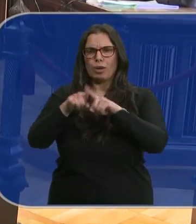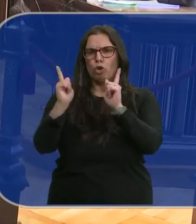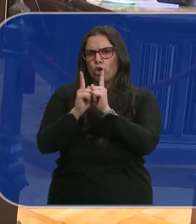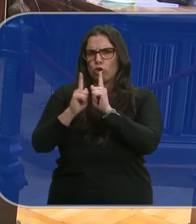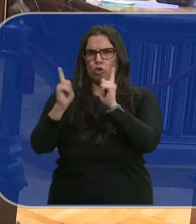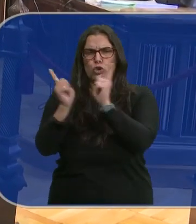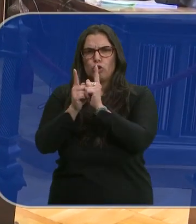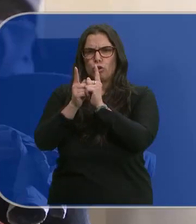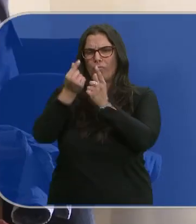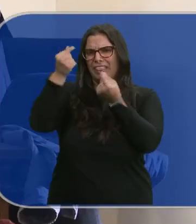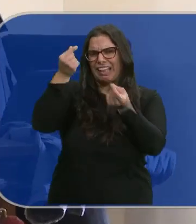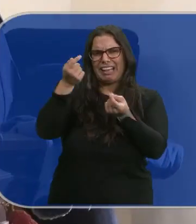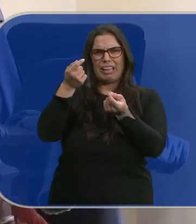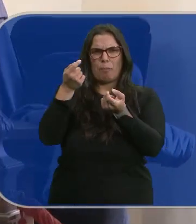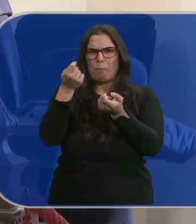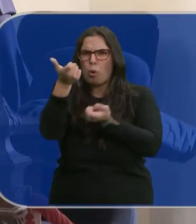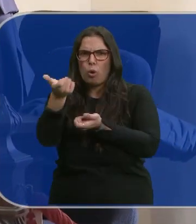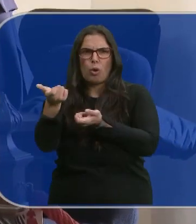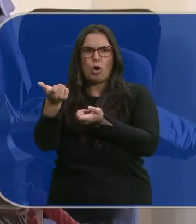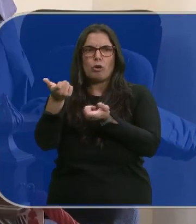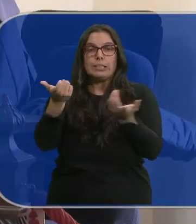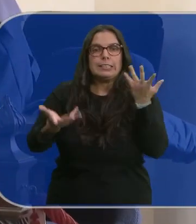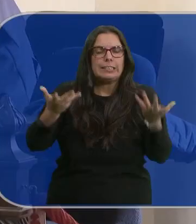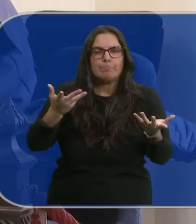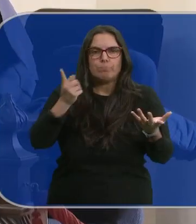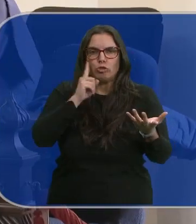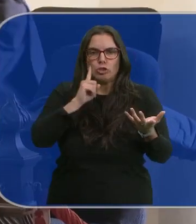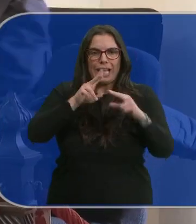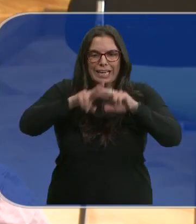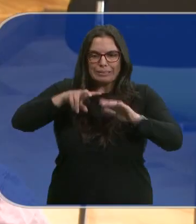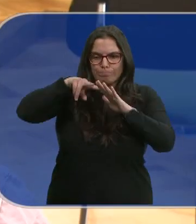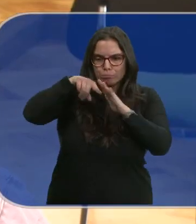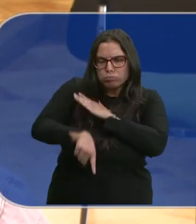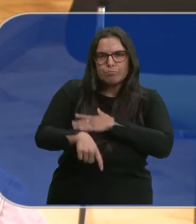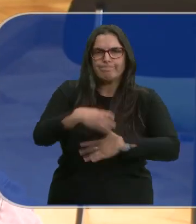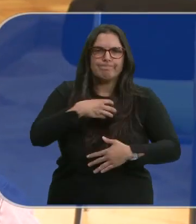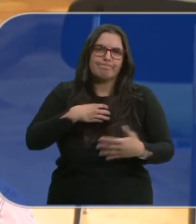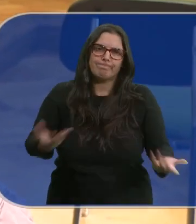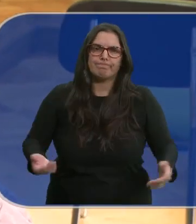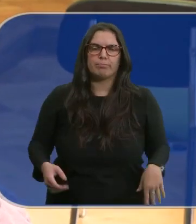escueto y aporta tan pocos detalles que no pueden hacer un análisis en profundidad.